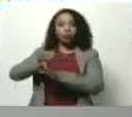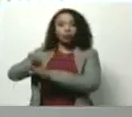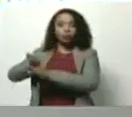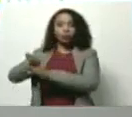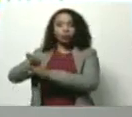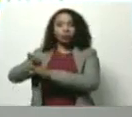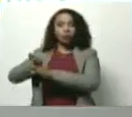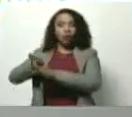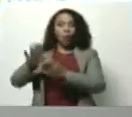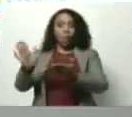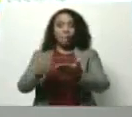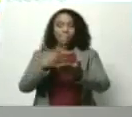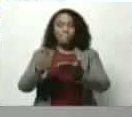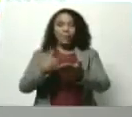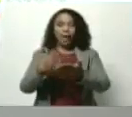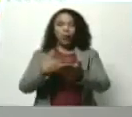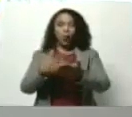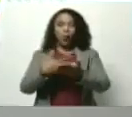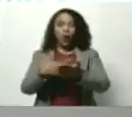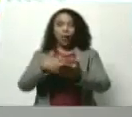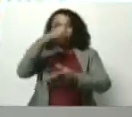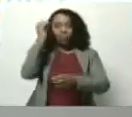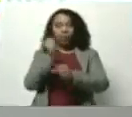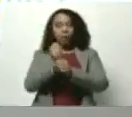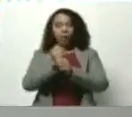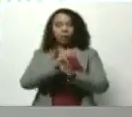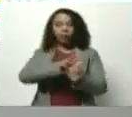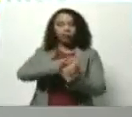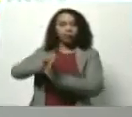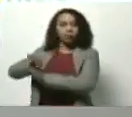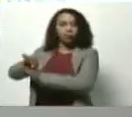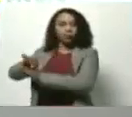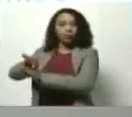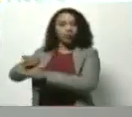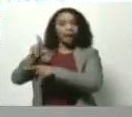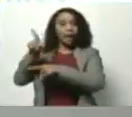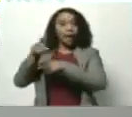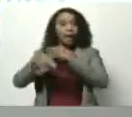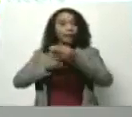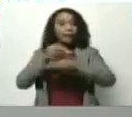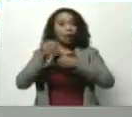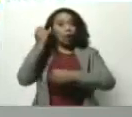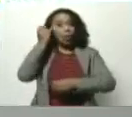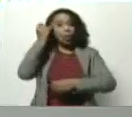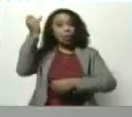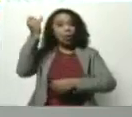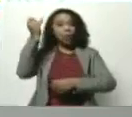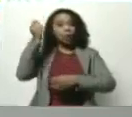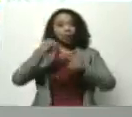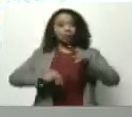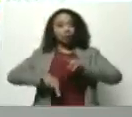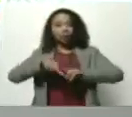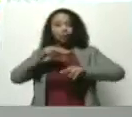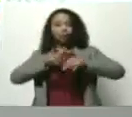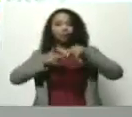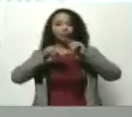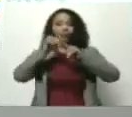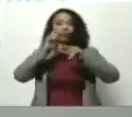los manuales de trabajo que fueron creados que fueron construidos